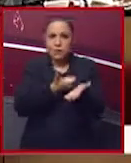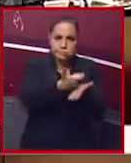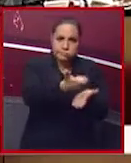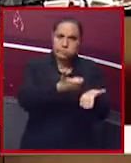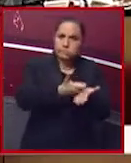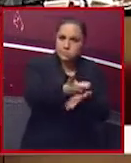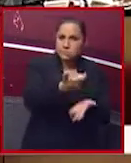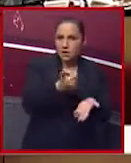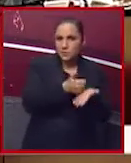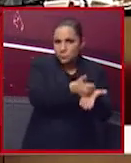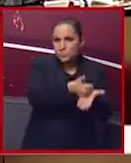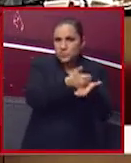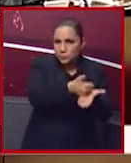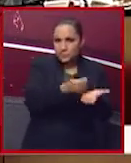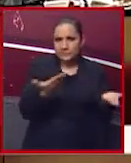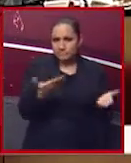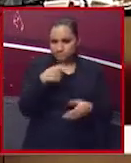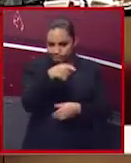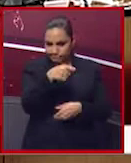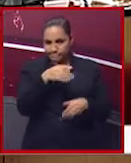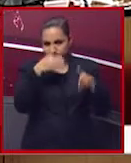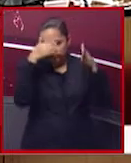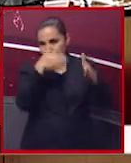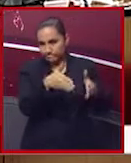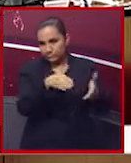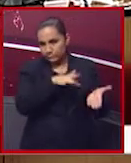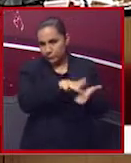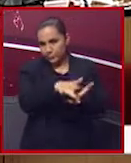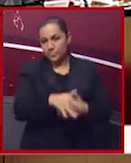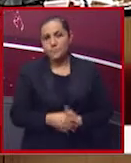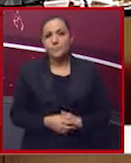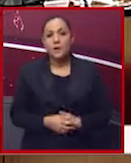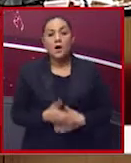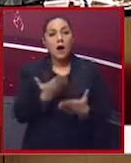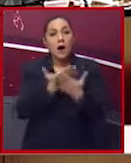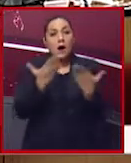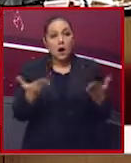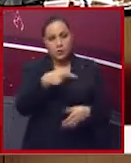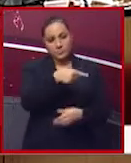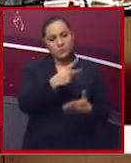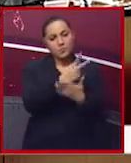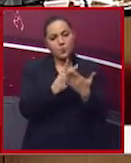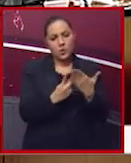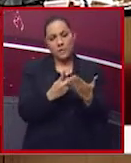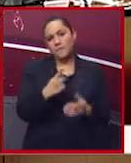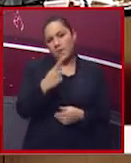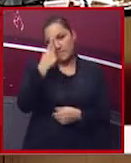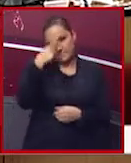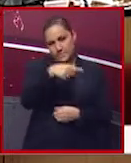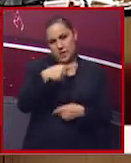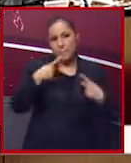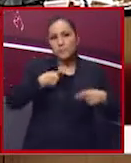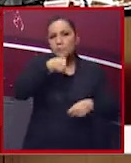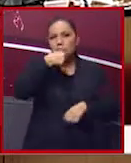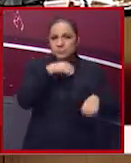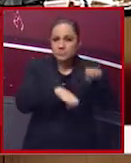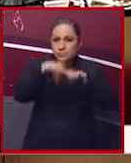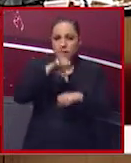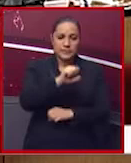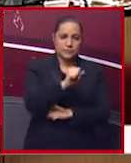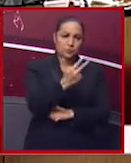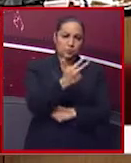El primer paso que nosotros vamos a hacer es extender el programa de 68 años o más al resto de